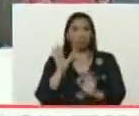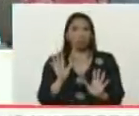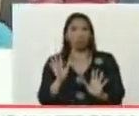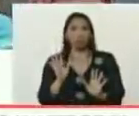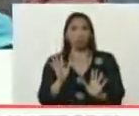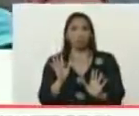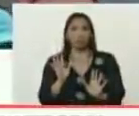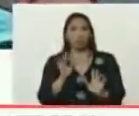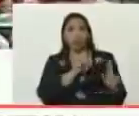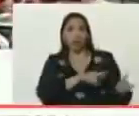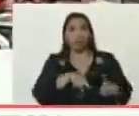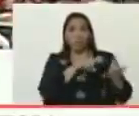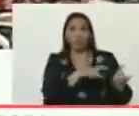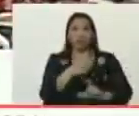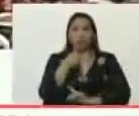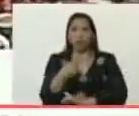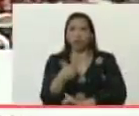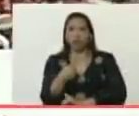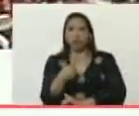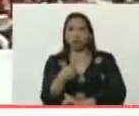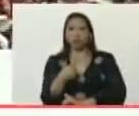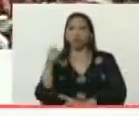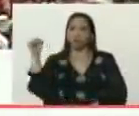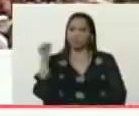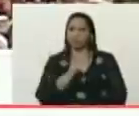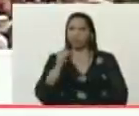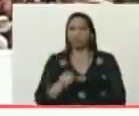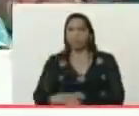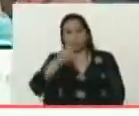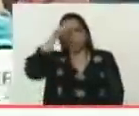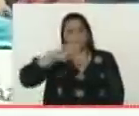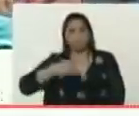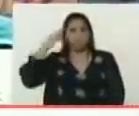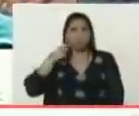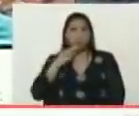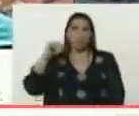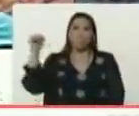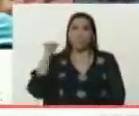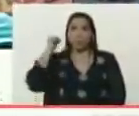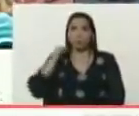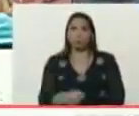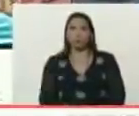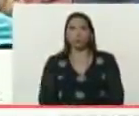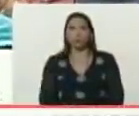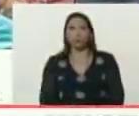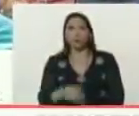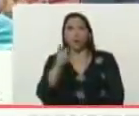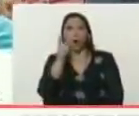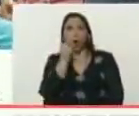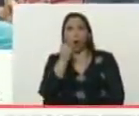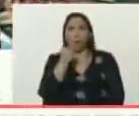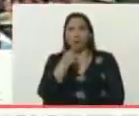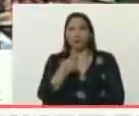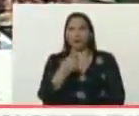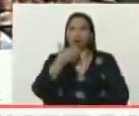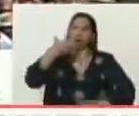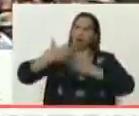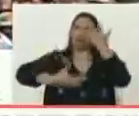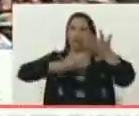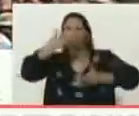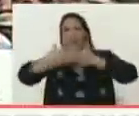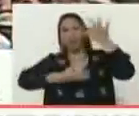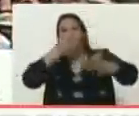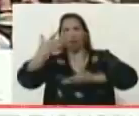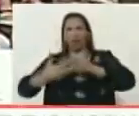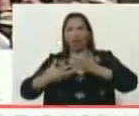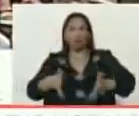los campesinos dicen, la milicia dice, los hombres dicen,